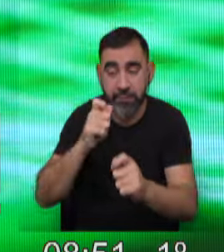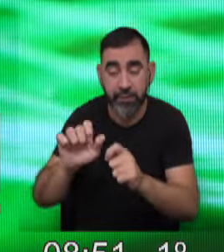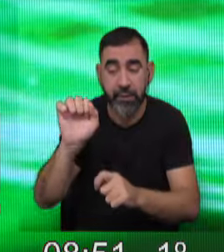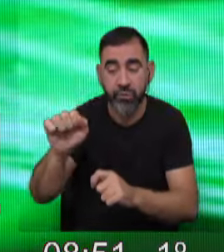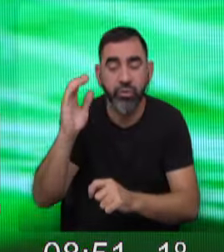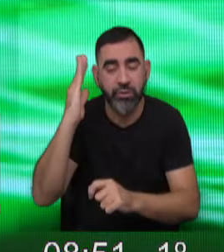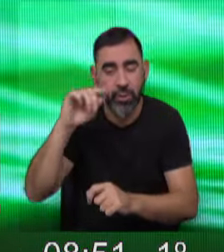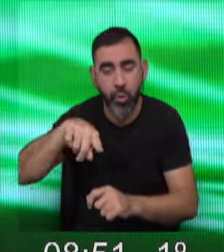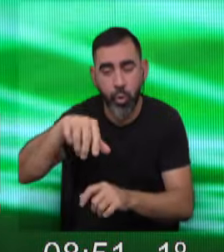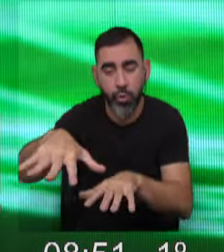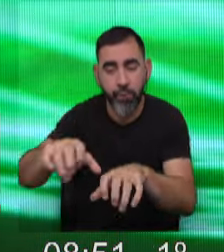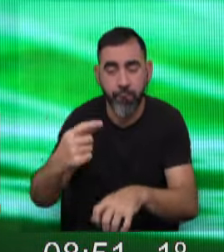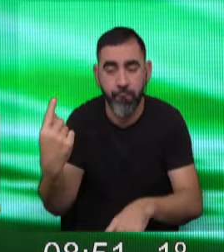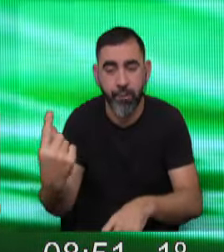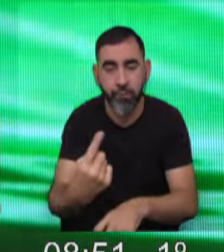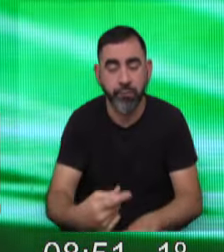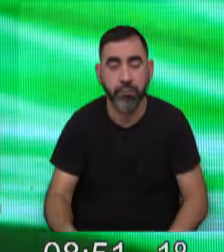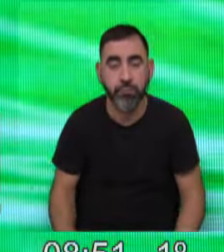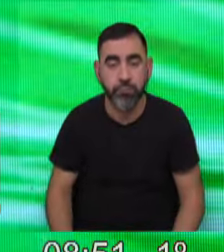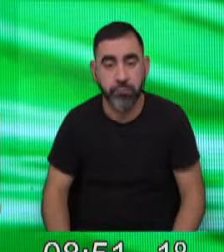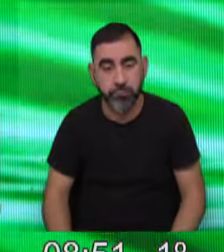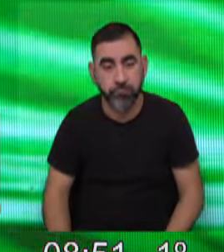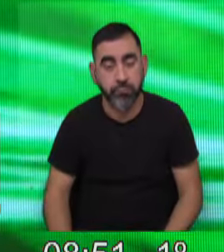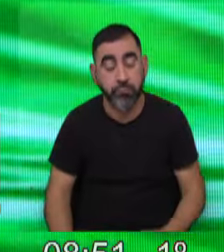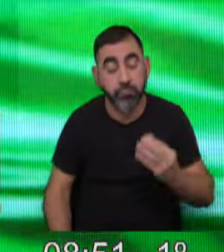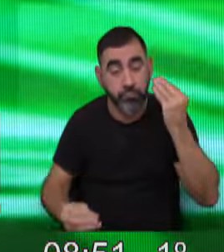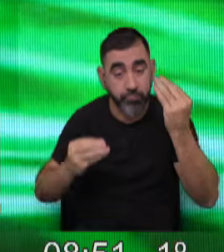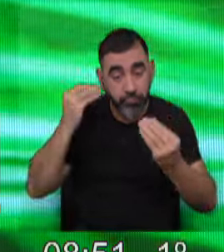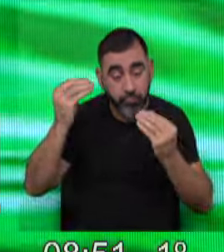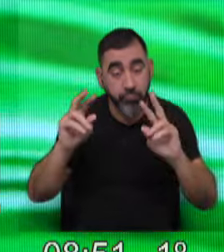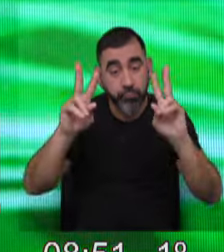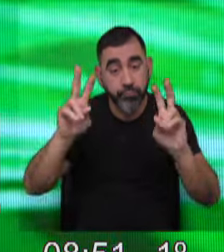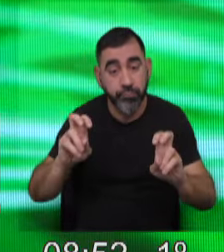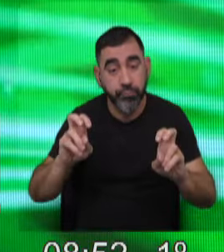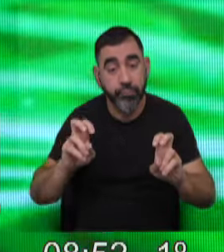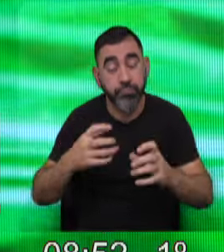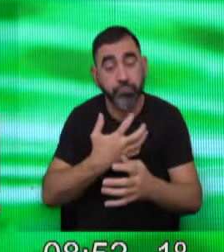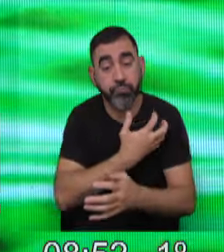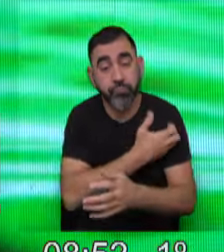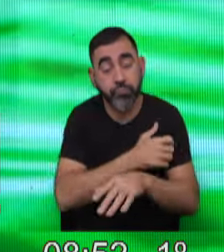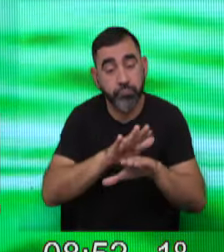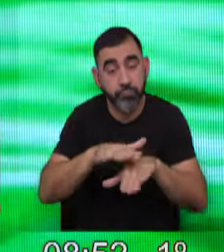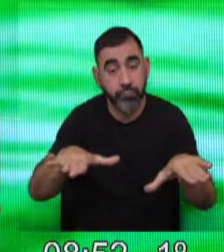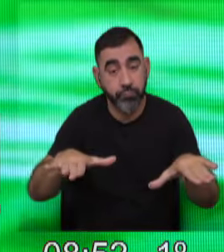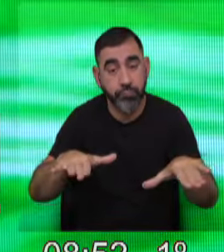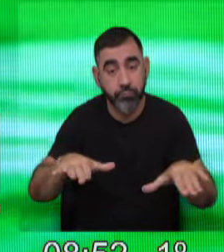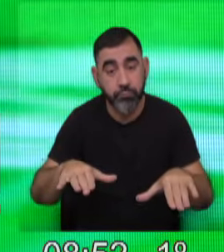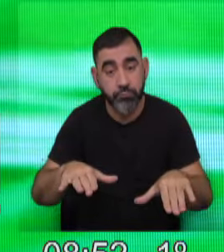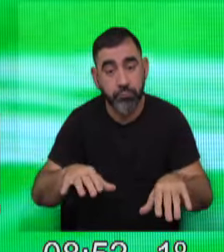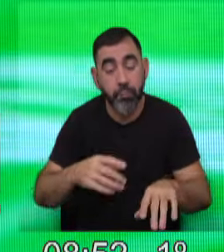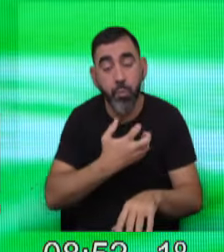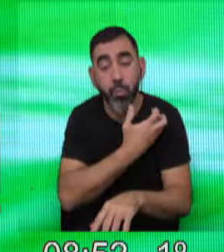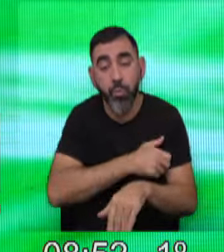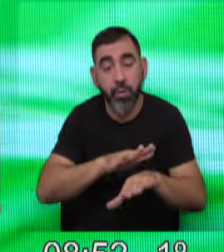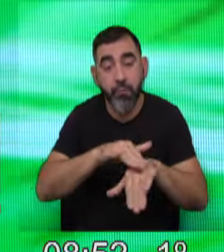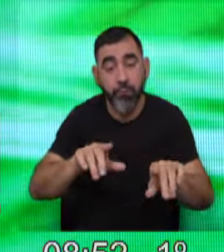sabe dónde está la población afrodescendiente. A nosotros nos preocupan los conceptos respecto a la pobreza infantil. Nosotros no consideramos que exista pobreza